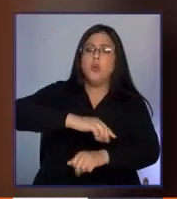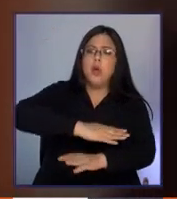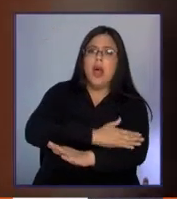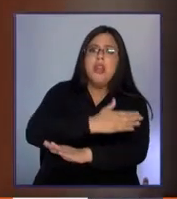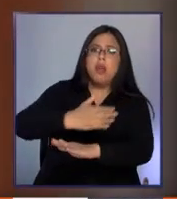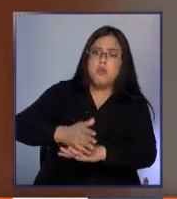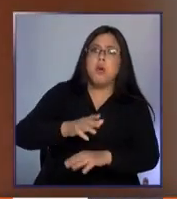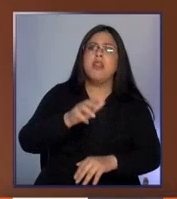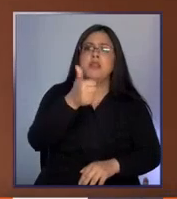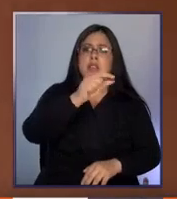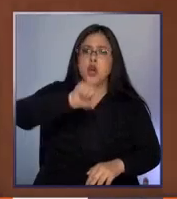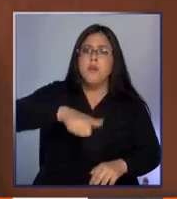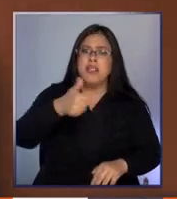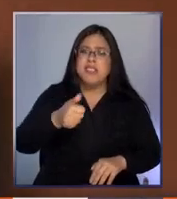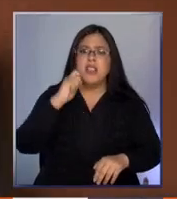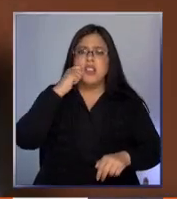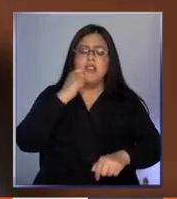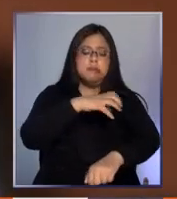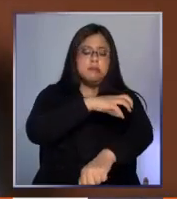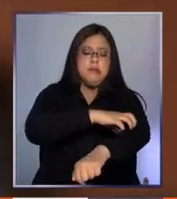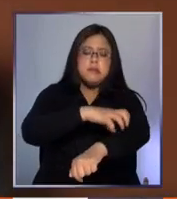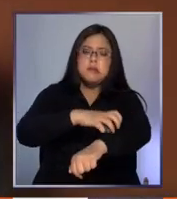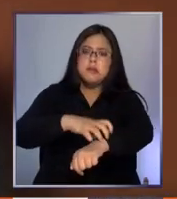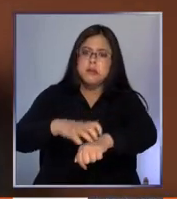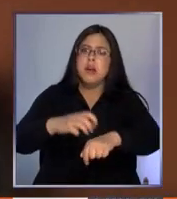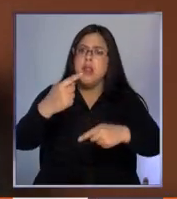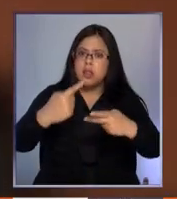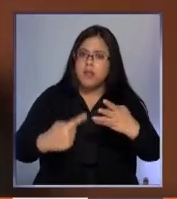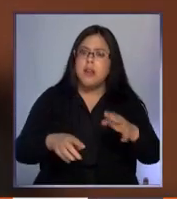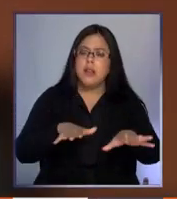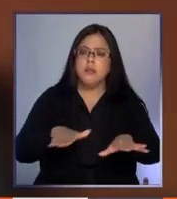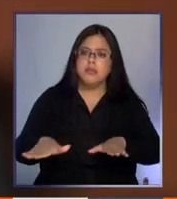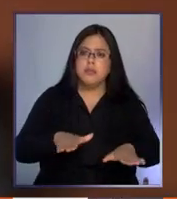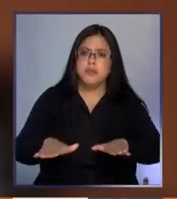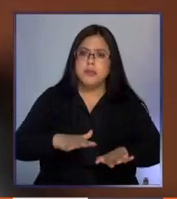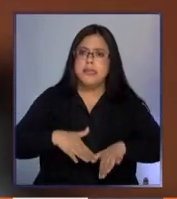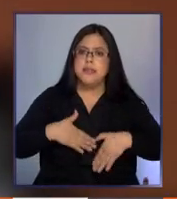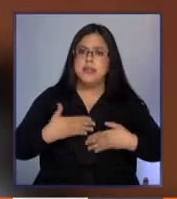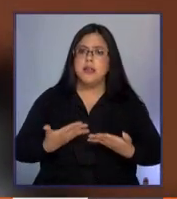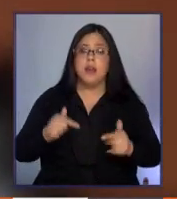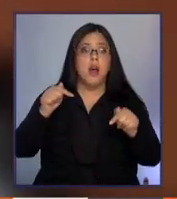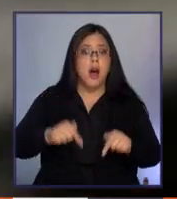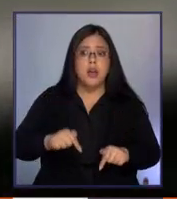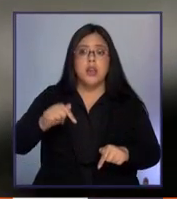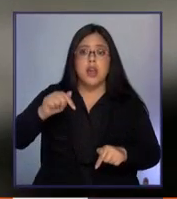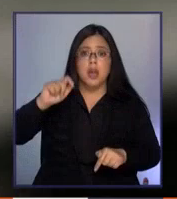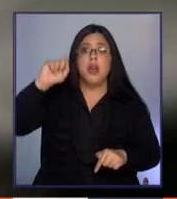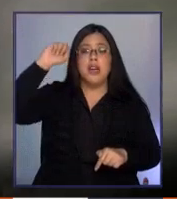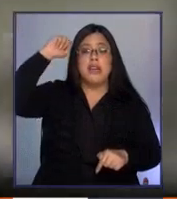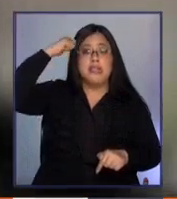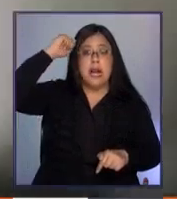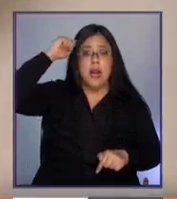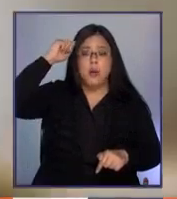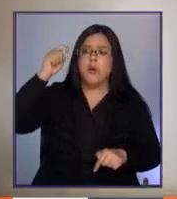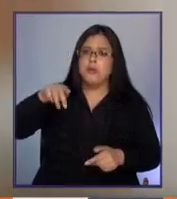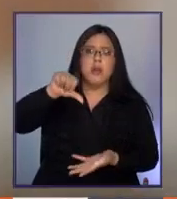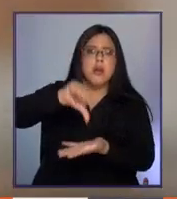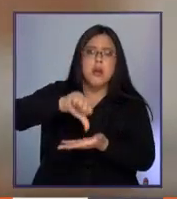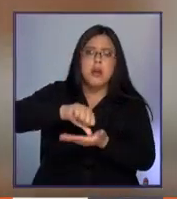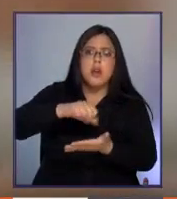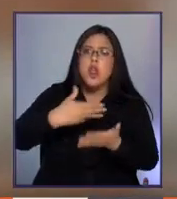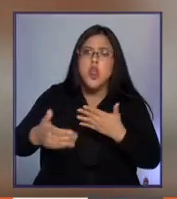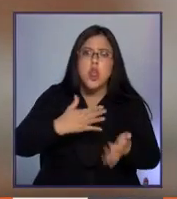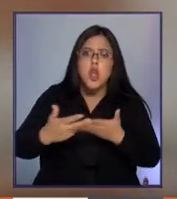6,6 grados que remeció a varias regiones del país. Está temblando en Rancagua. En este momento. El epicentro se ubicó en el